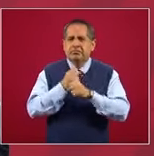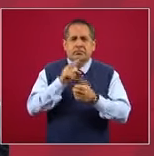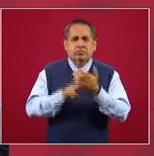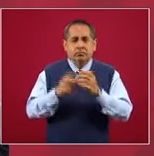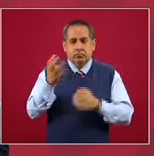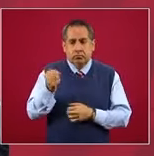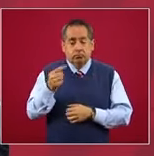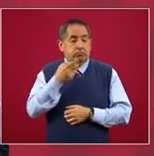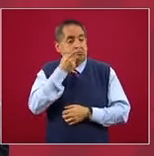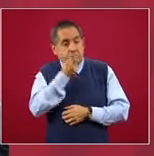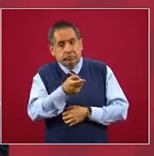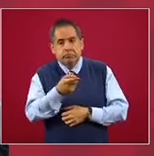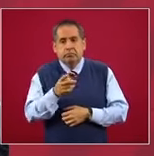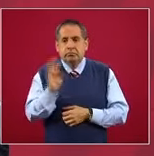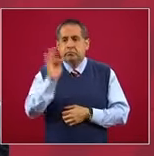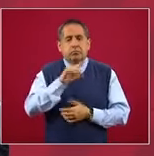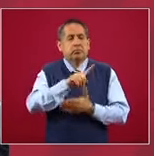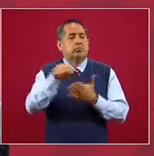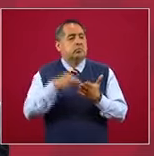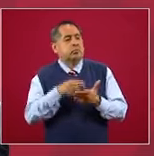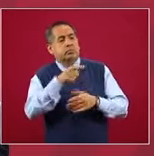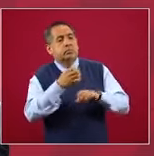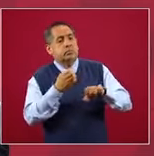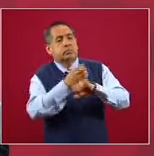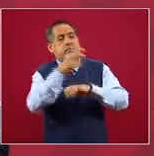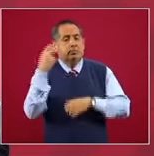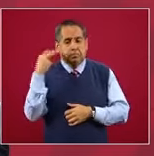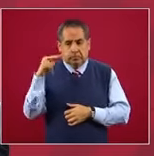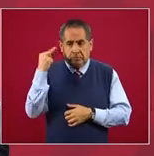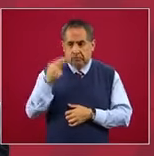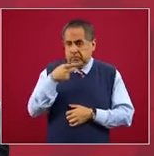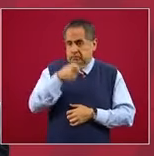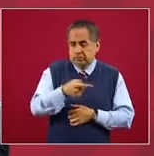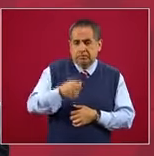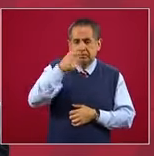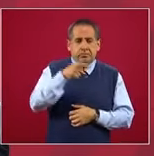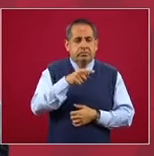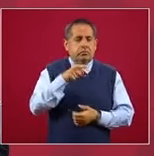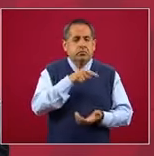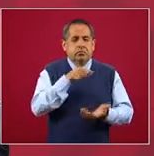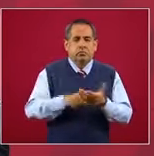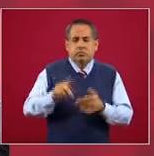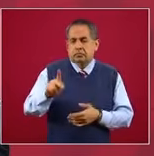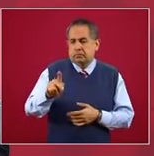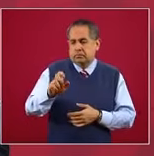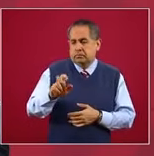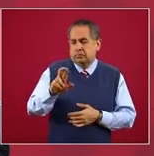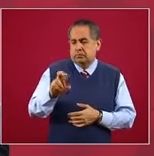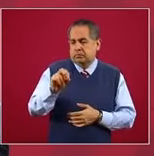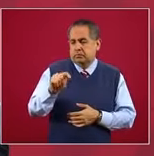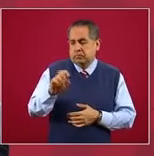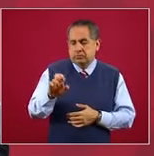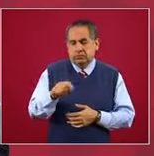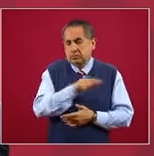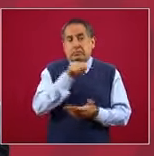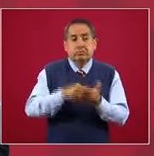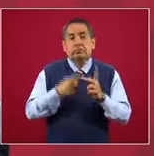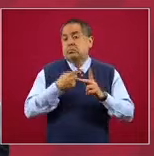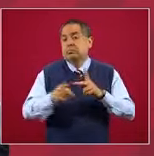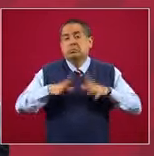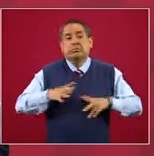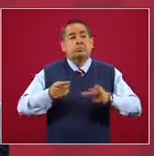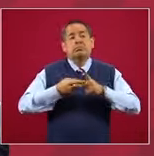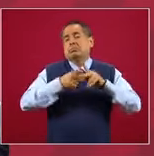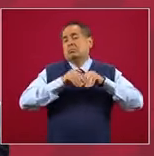2009 y se habló de que en una localidad del estado de Veracruz, en Perote, había iniciado la pandemia. Y es